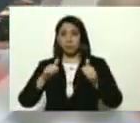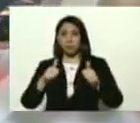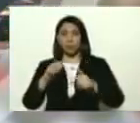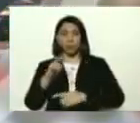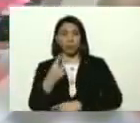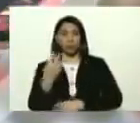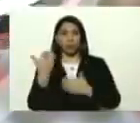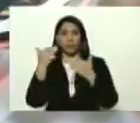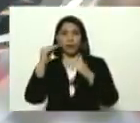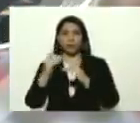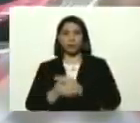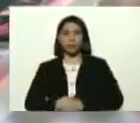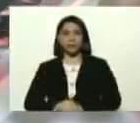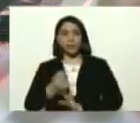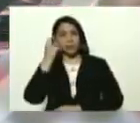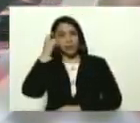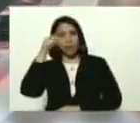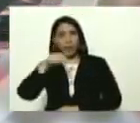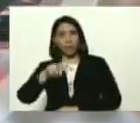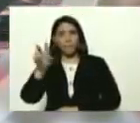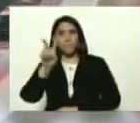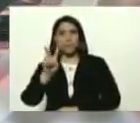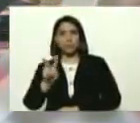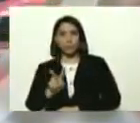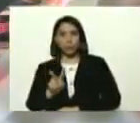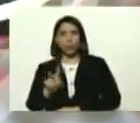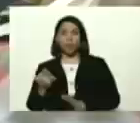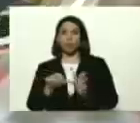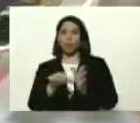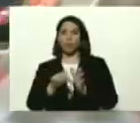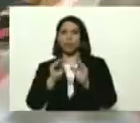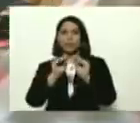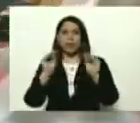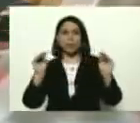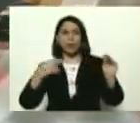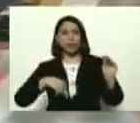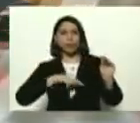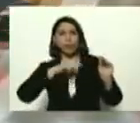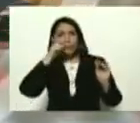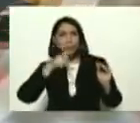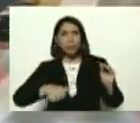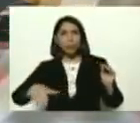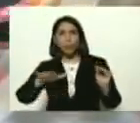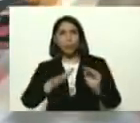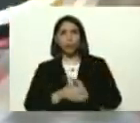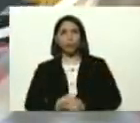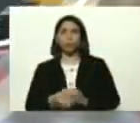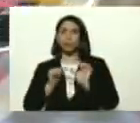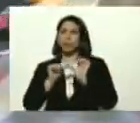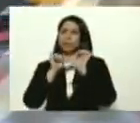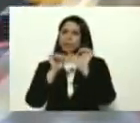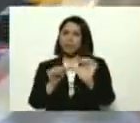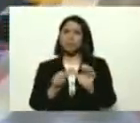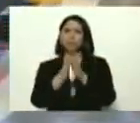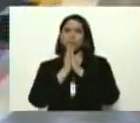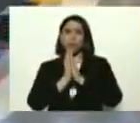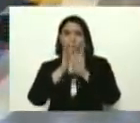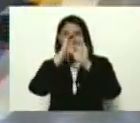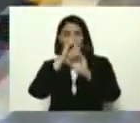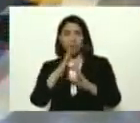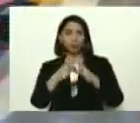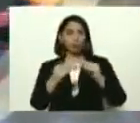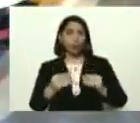segunda fase el día de hoy en Venezuela, donde el llamado a nuestra población es a seguir manteniendo toda